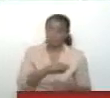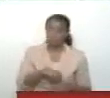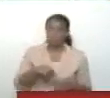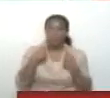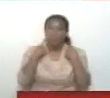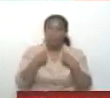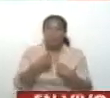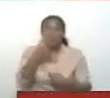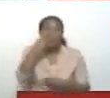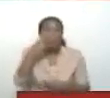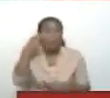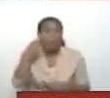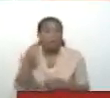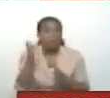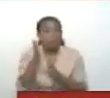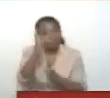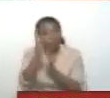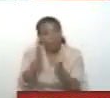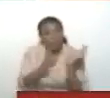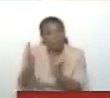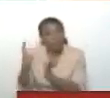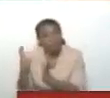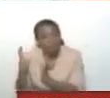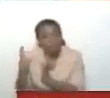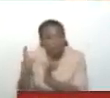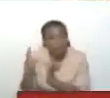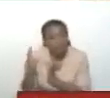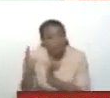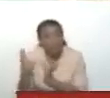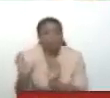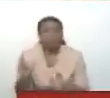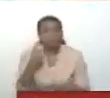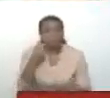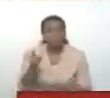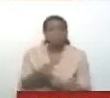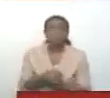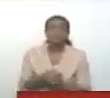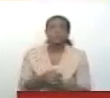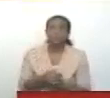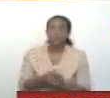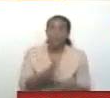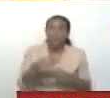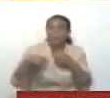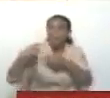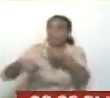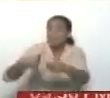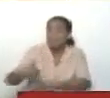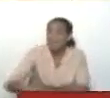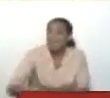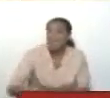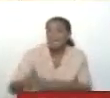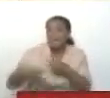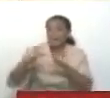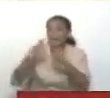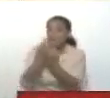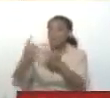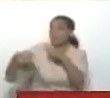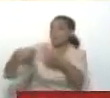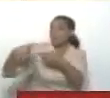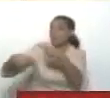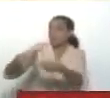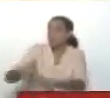del Nazareno, ¿ves? Nos mueve mucho esa devoción al Niño Jesús porque lo aprendimos por herencia, por generaciones.